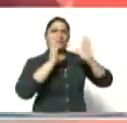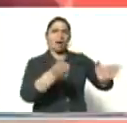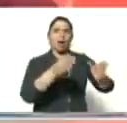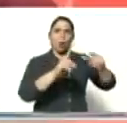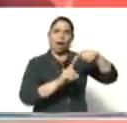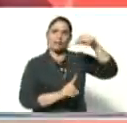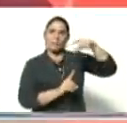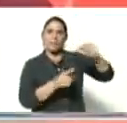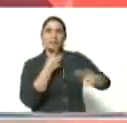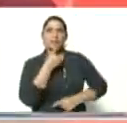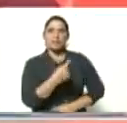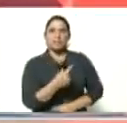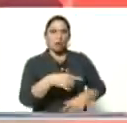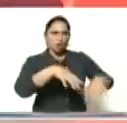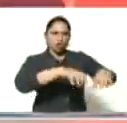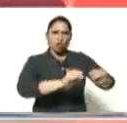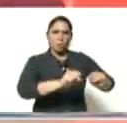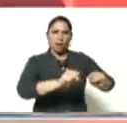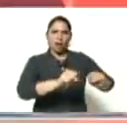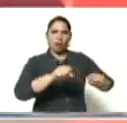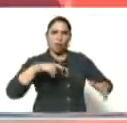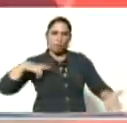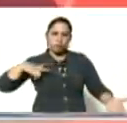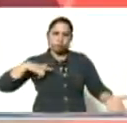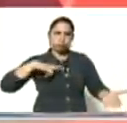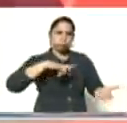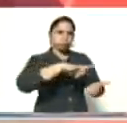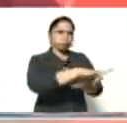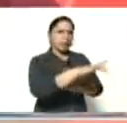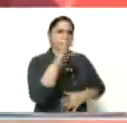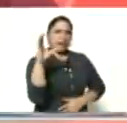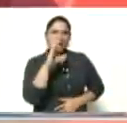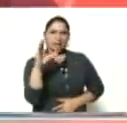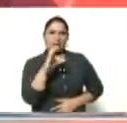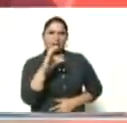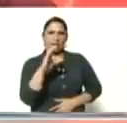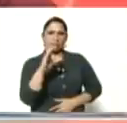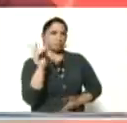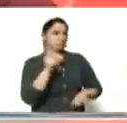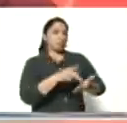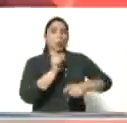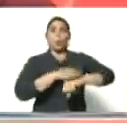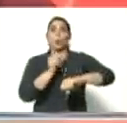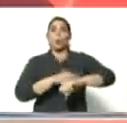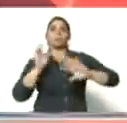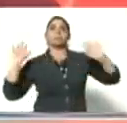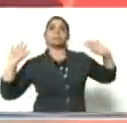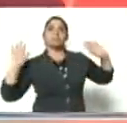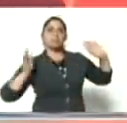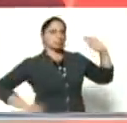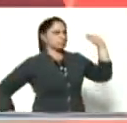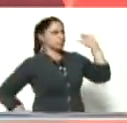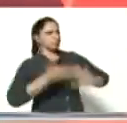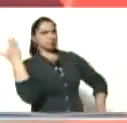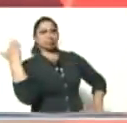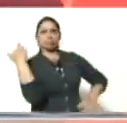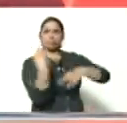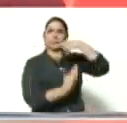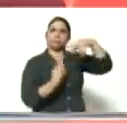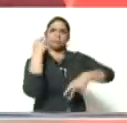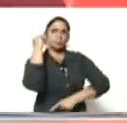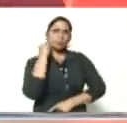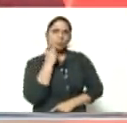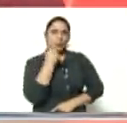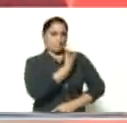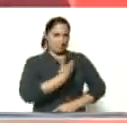diciendo pues que habían tomado la Carlota y que ya había llegado la hora de salir de la Revolución Bolivariana del